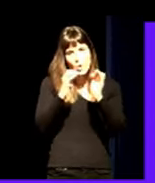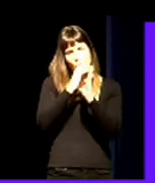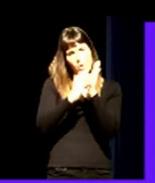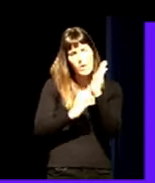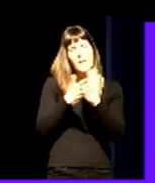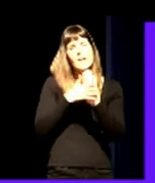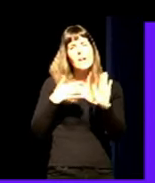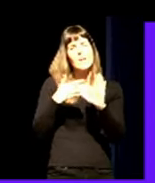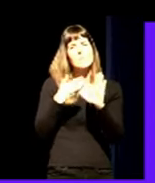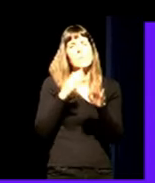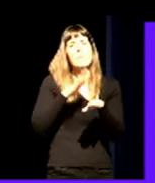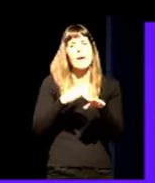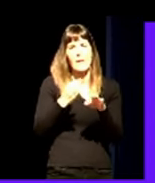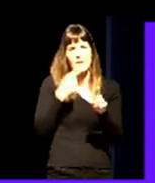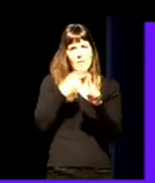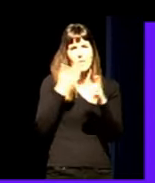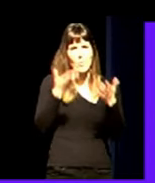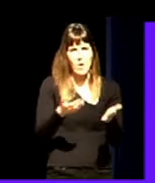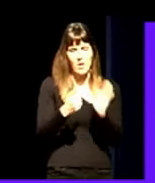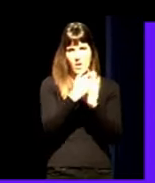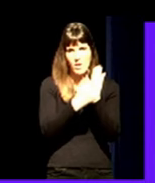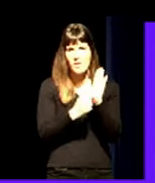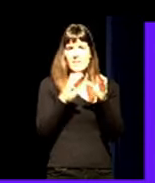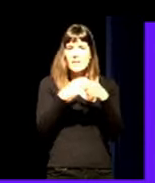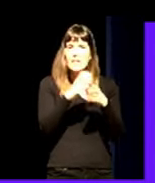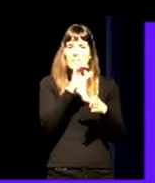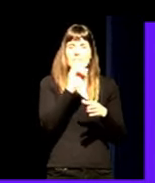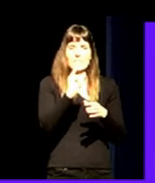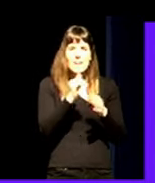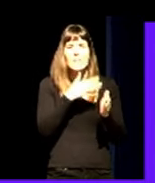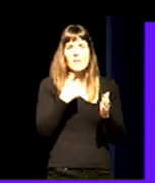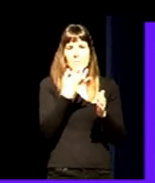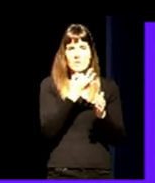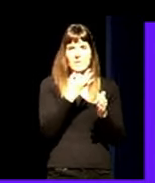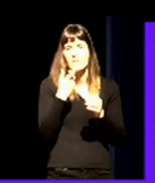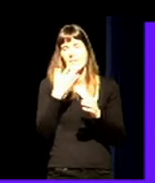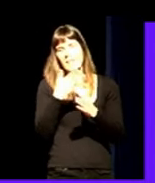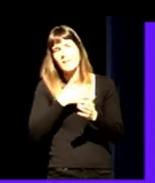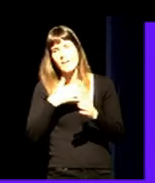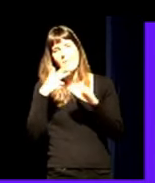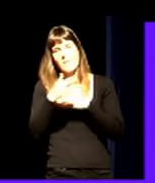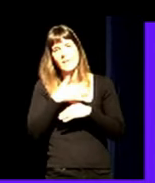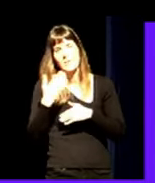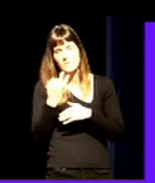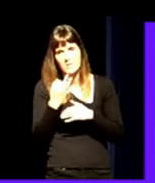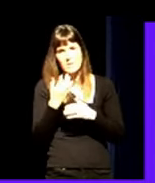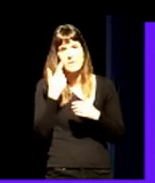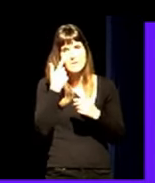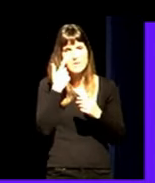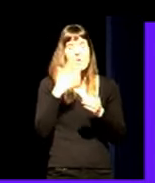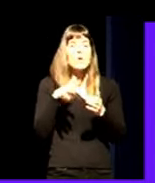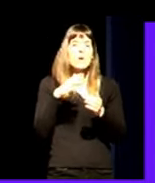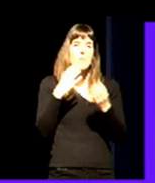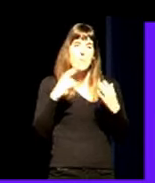esto y para qué no queremos esto, y qué queremos que se convierta y en qué no queremos que se convierta, insertarlo y darle cabida en el